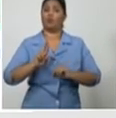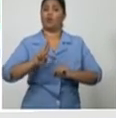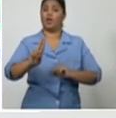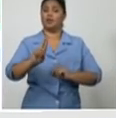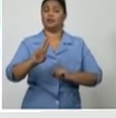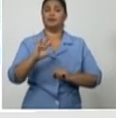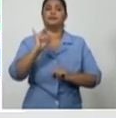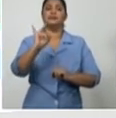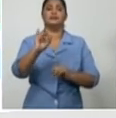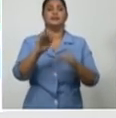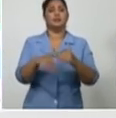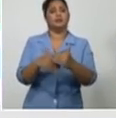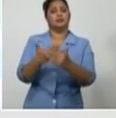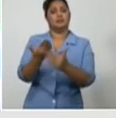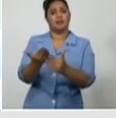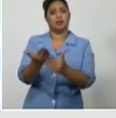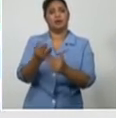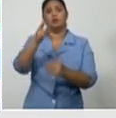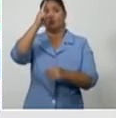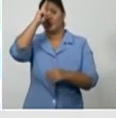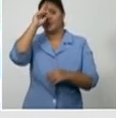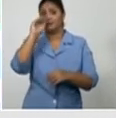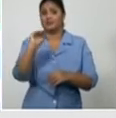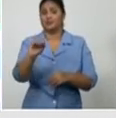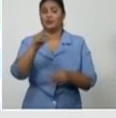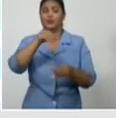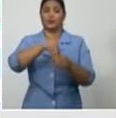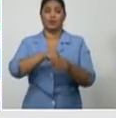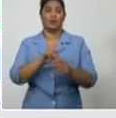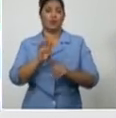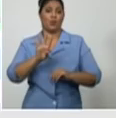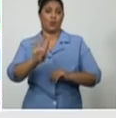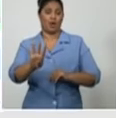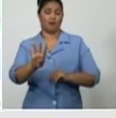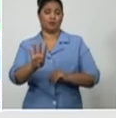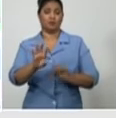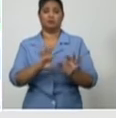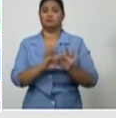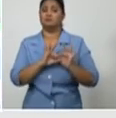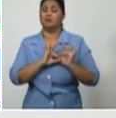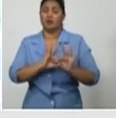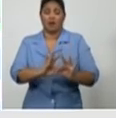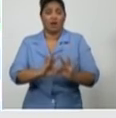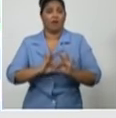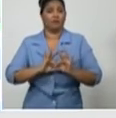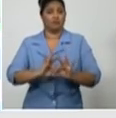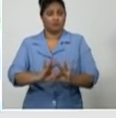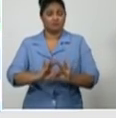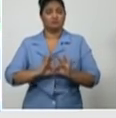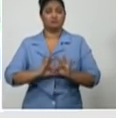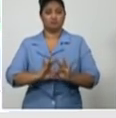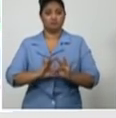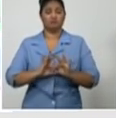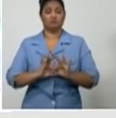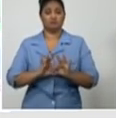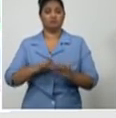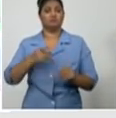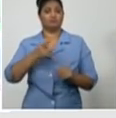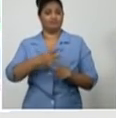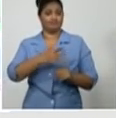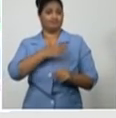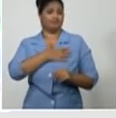días, 4 de ellos en salas de terapia intensiva y lamentablemente en el día de